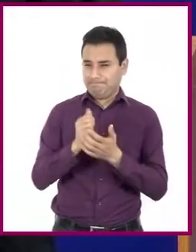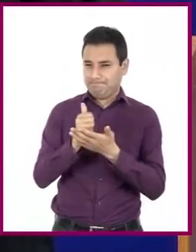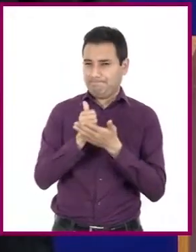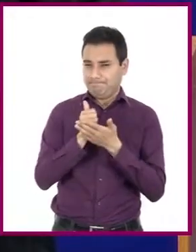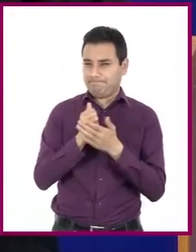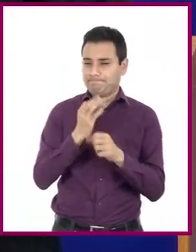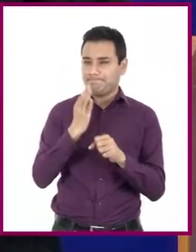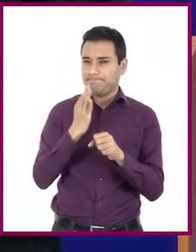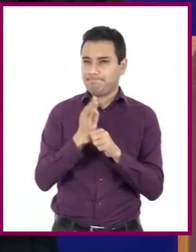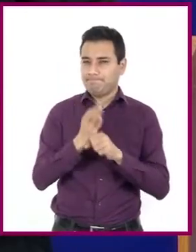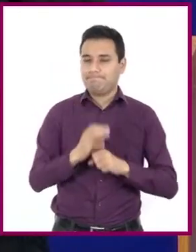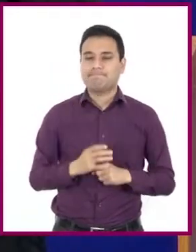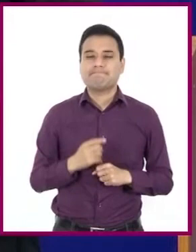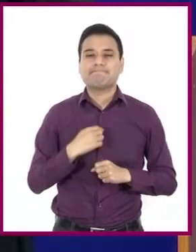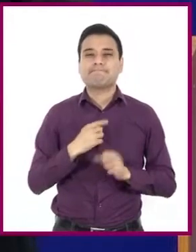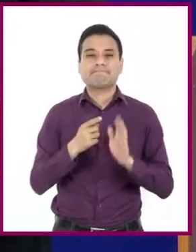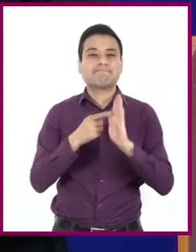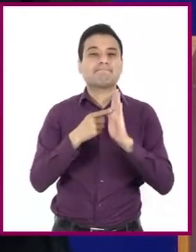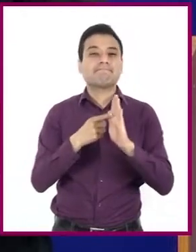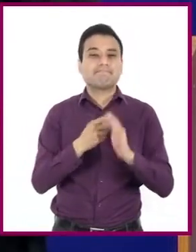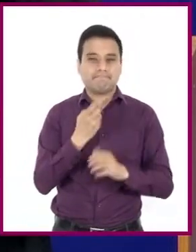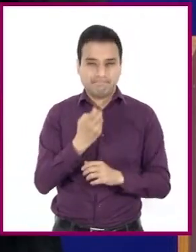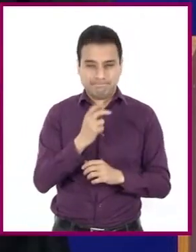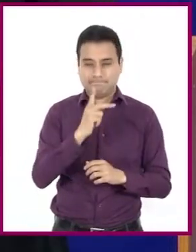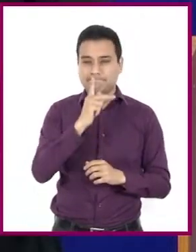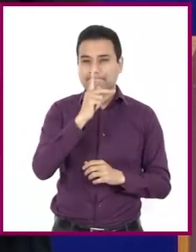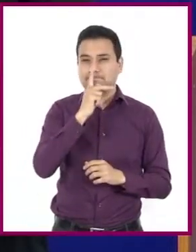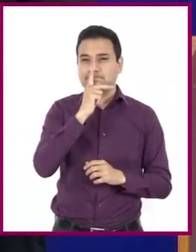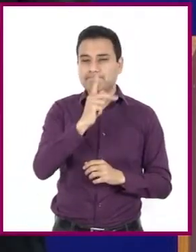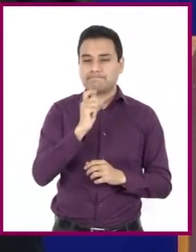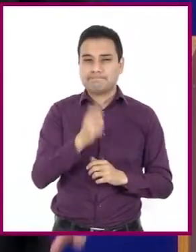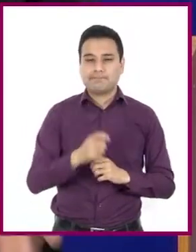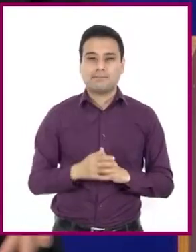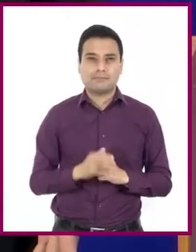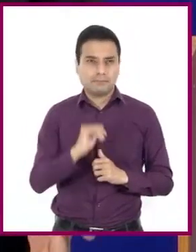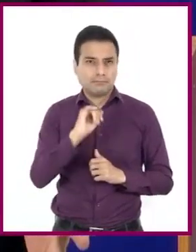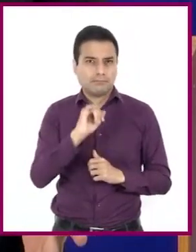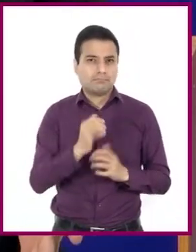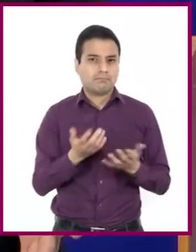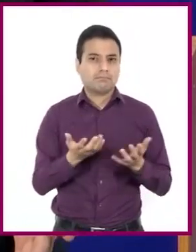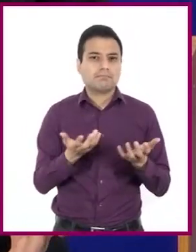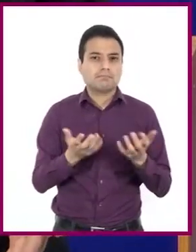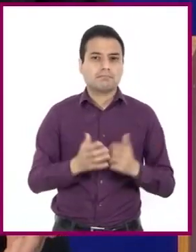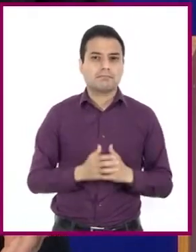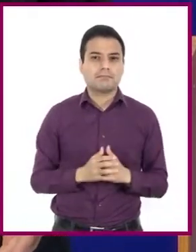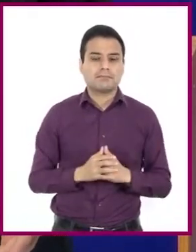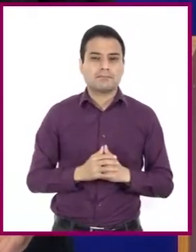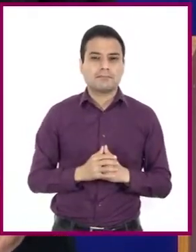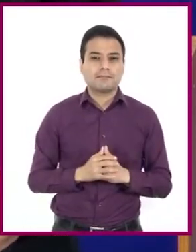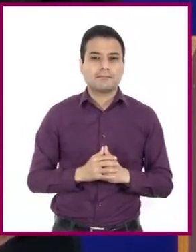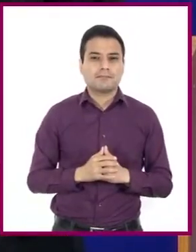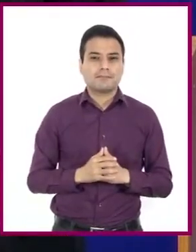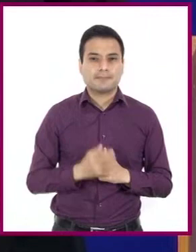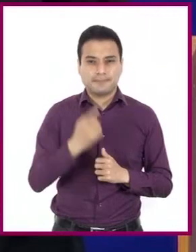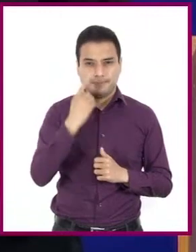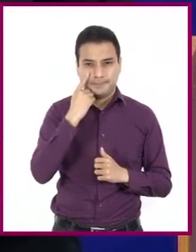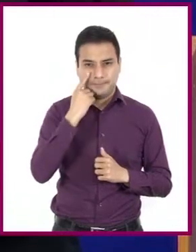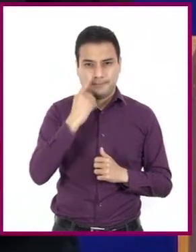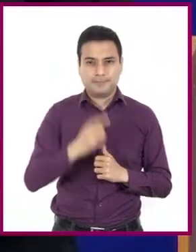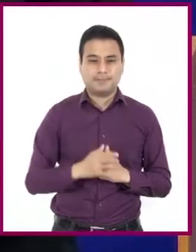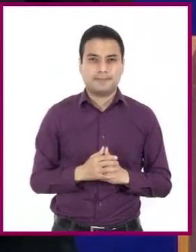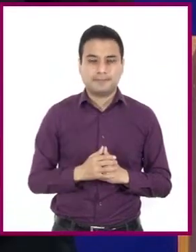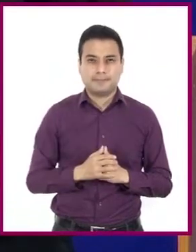para poder introducirnos en este concepto. Claro, profesor. ¿Qué necesitamos hacer? Primero,